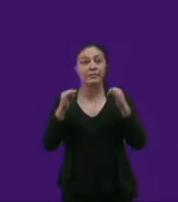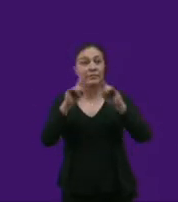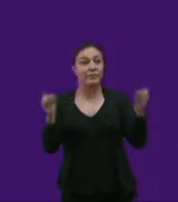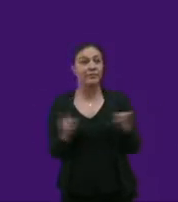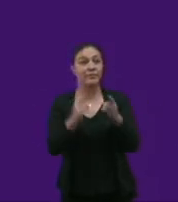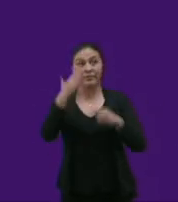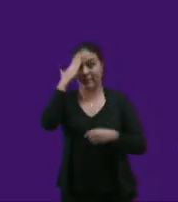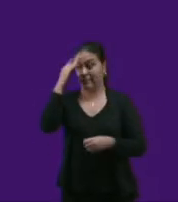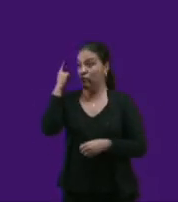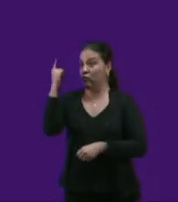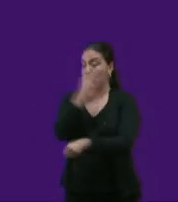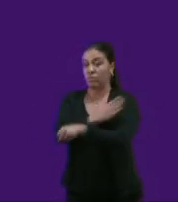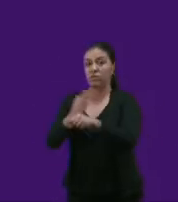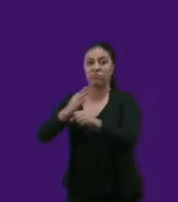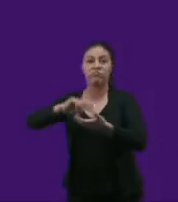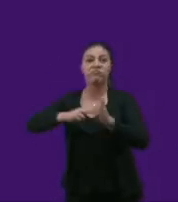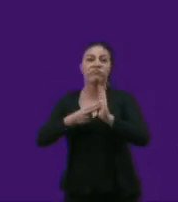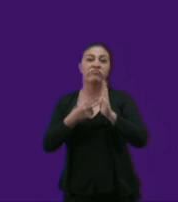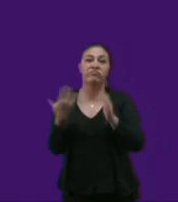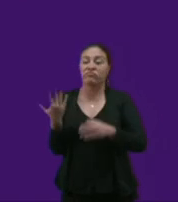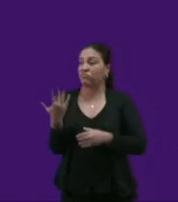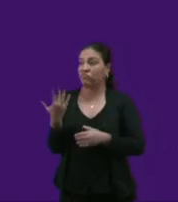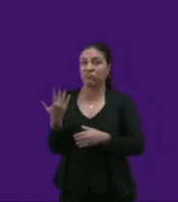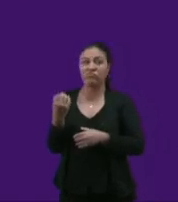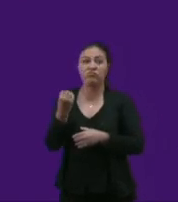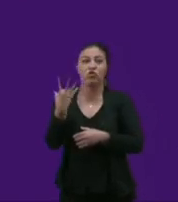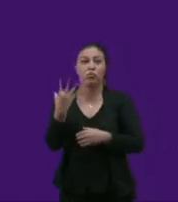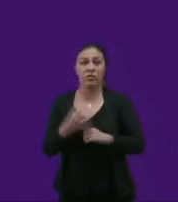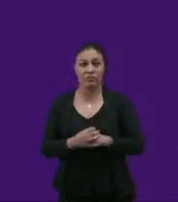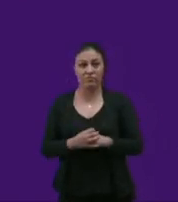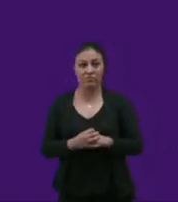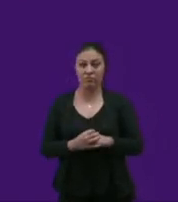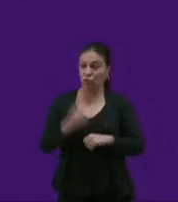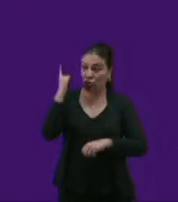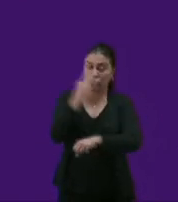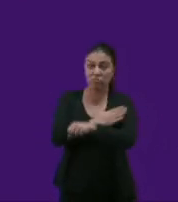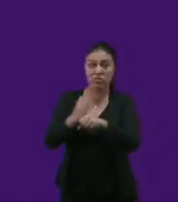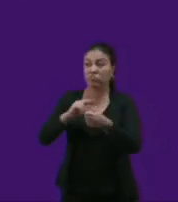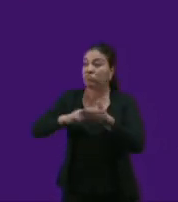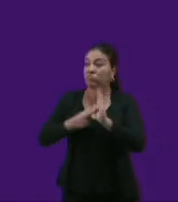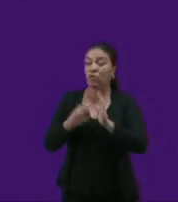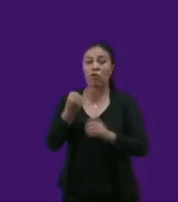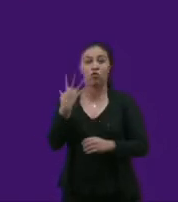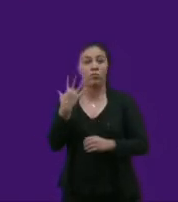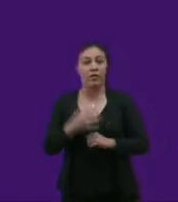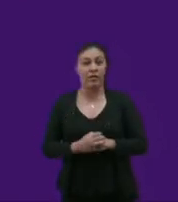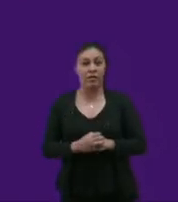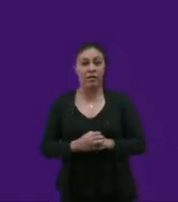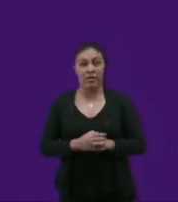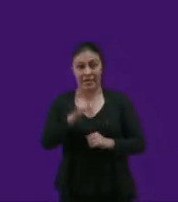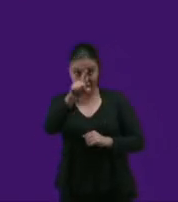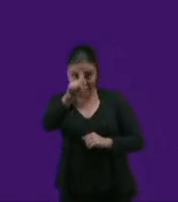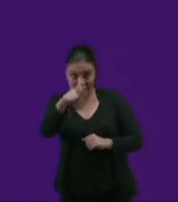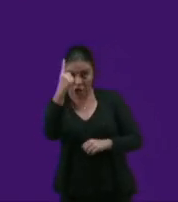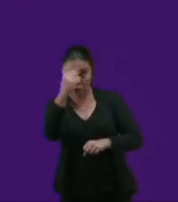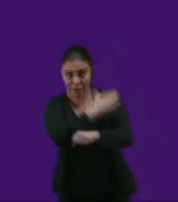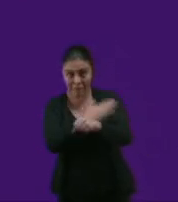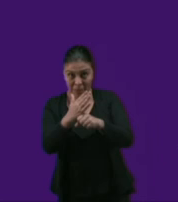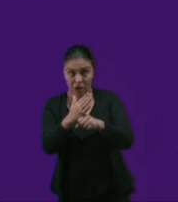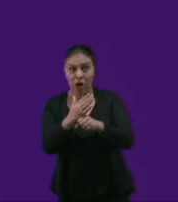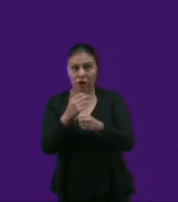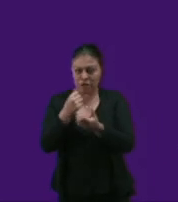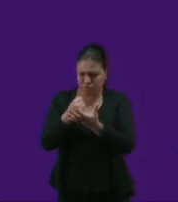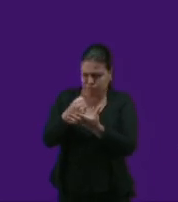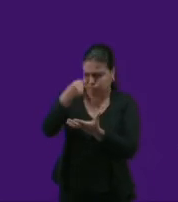figura. Sé consciente de que ese millón realmente es lo que necesitas. Piensa que levantar capital es un proceso